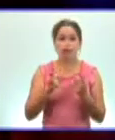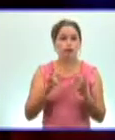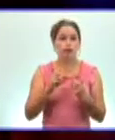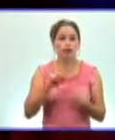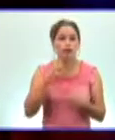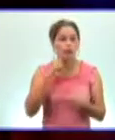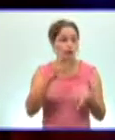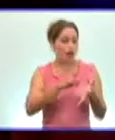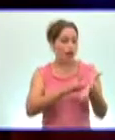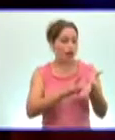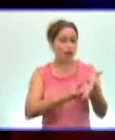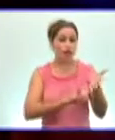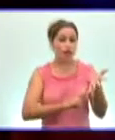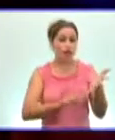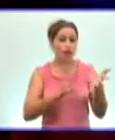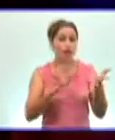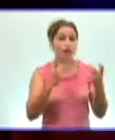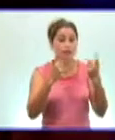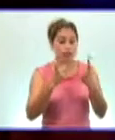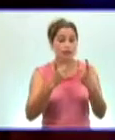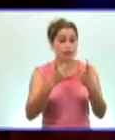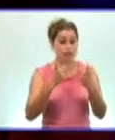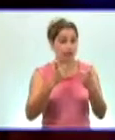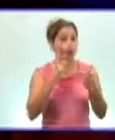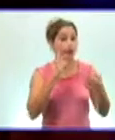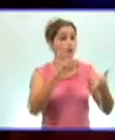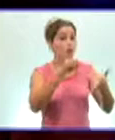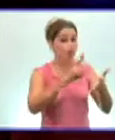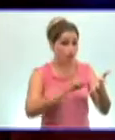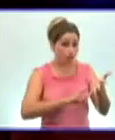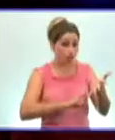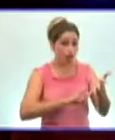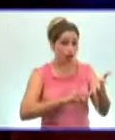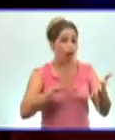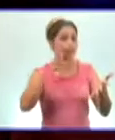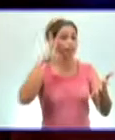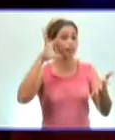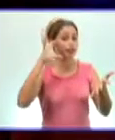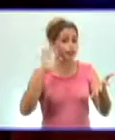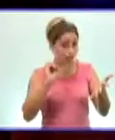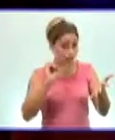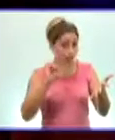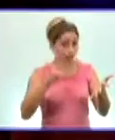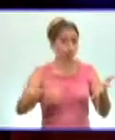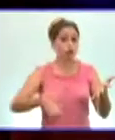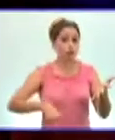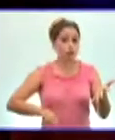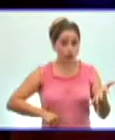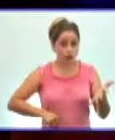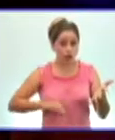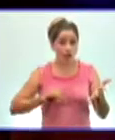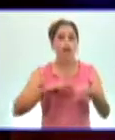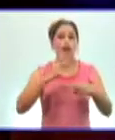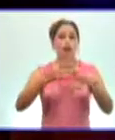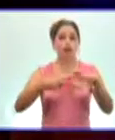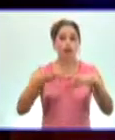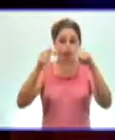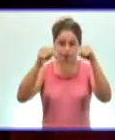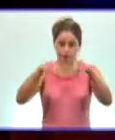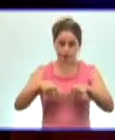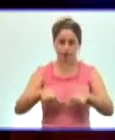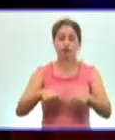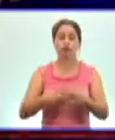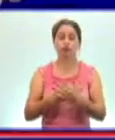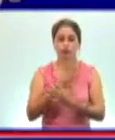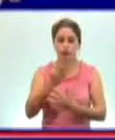es necesario leer, comprender, asumir y llevarlo a los planos del comportamiento. De igual